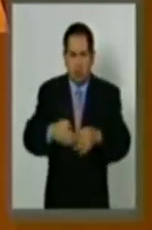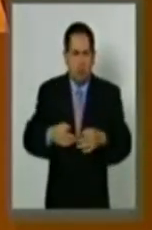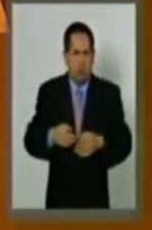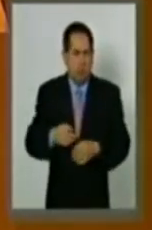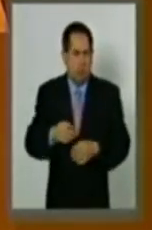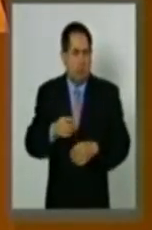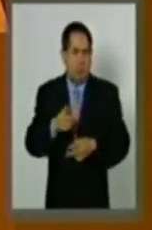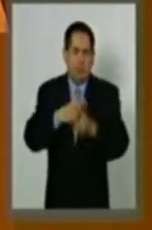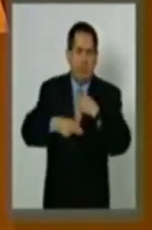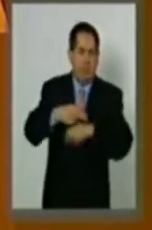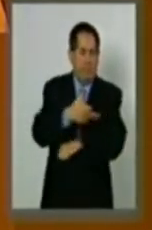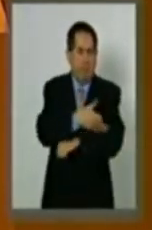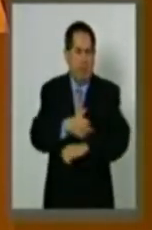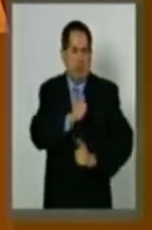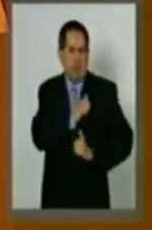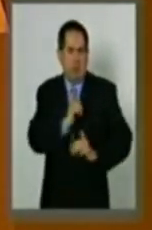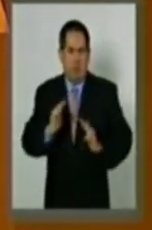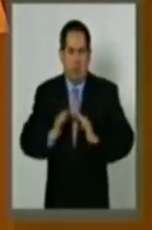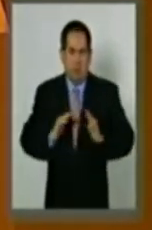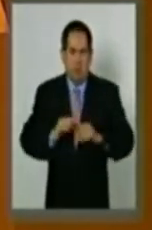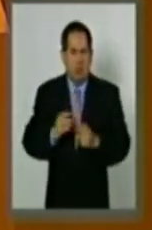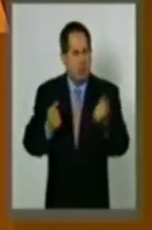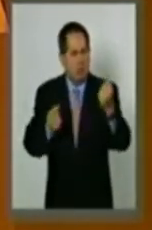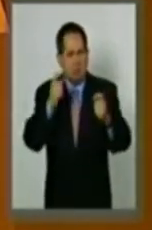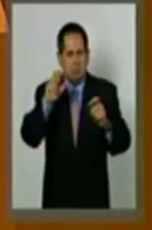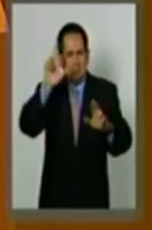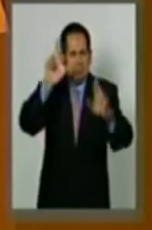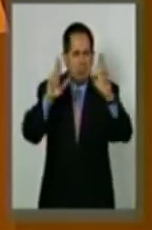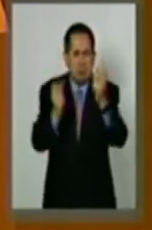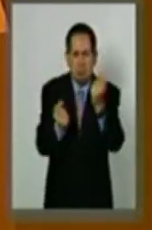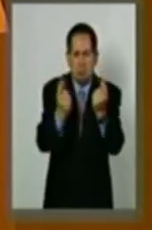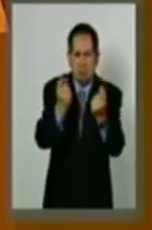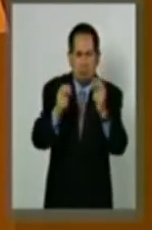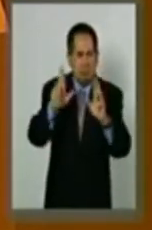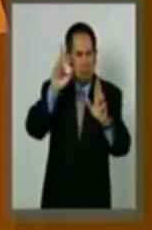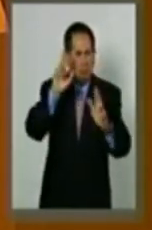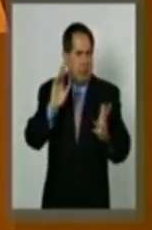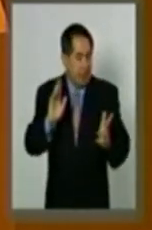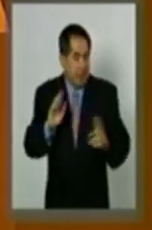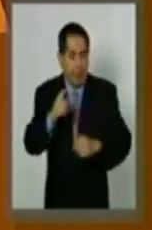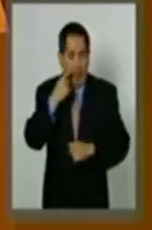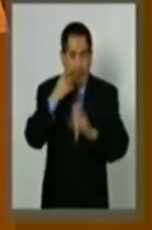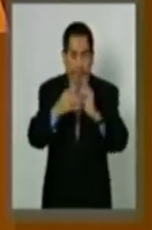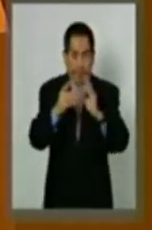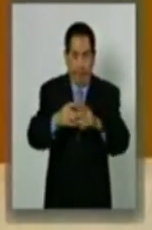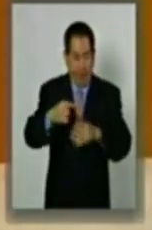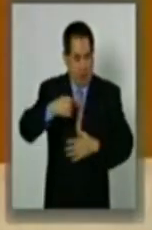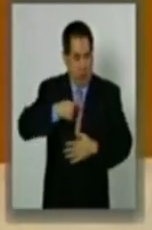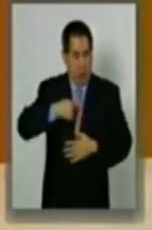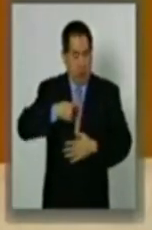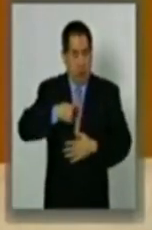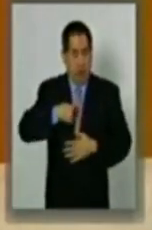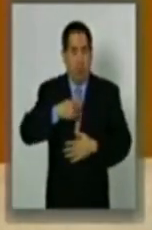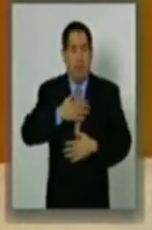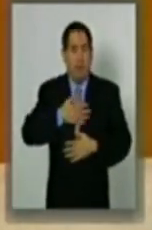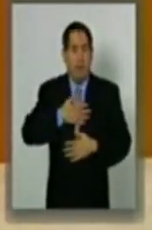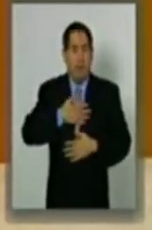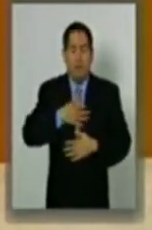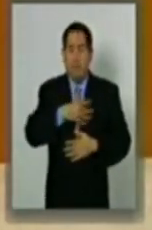castrense en el ejército, y levantaron las manos muy pocos. Quiero decirles que yo provengo de una